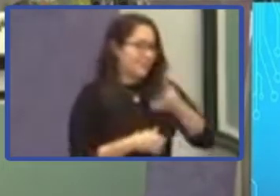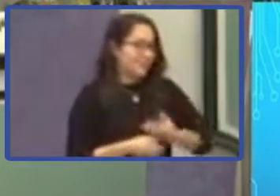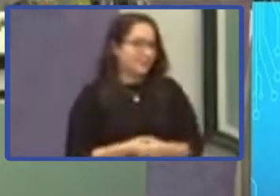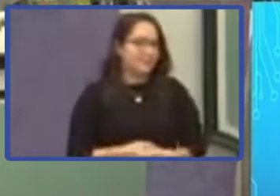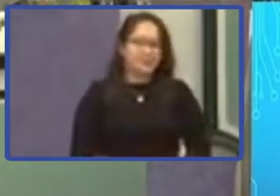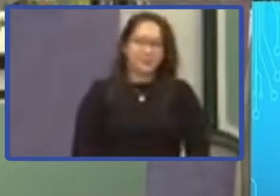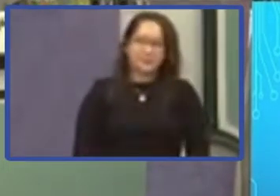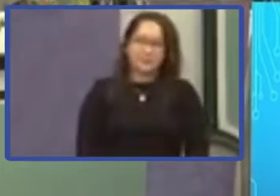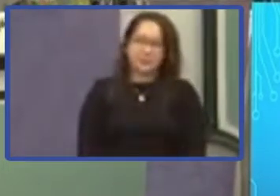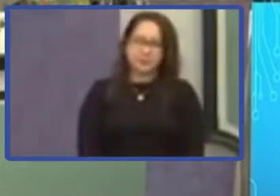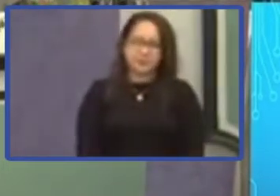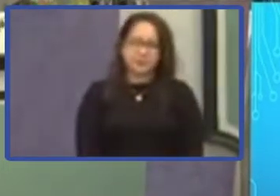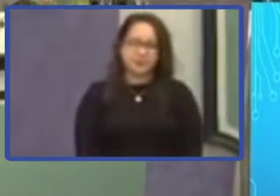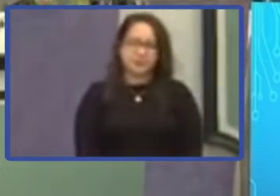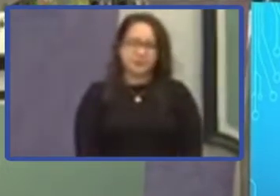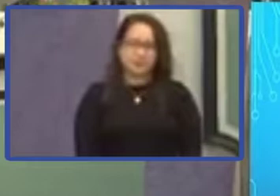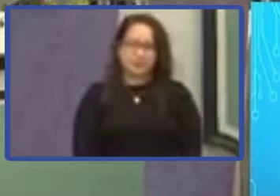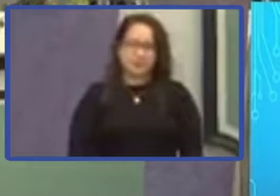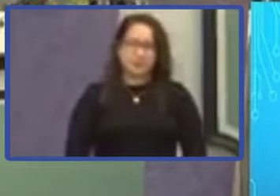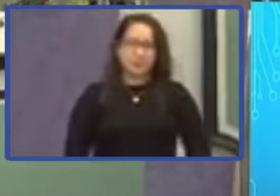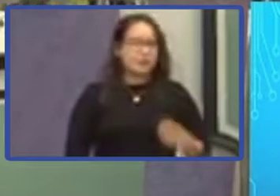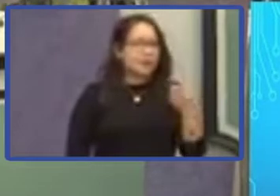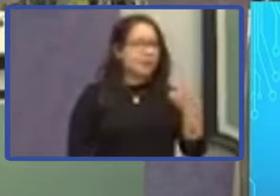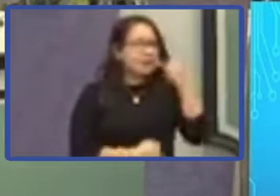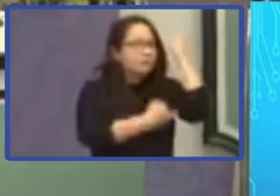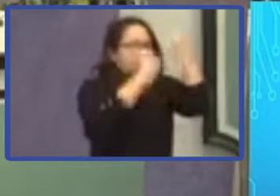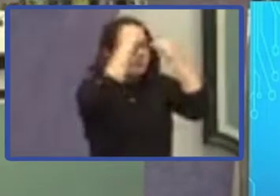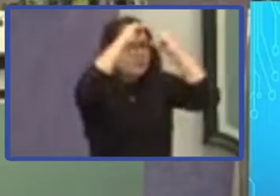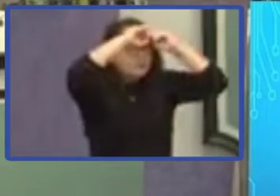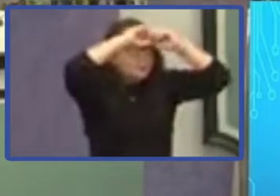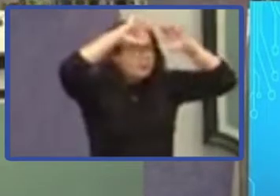y es que él juega con la imaginación de las cosas ¿no?